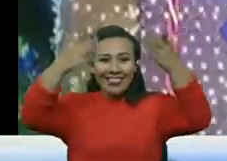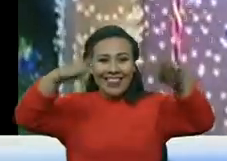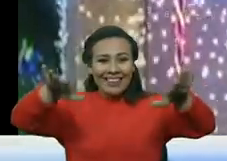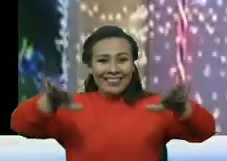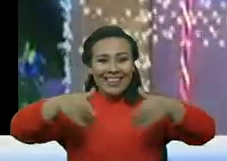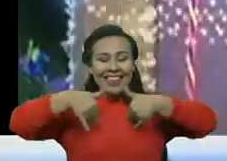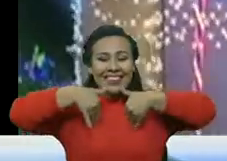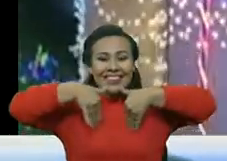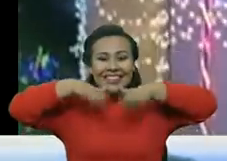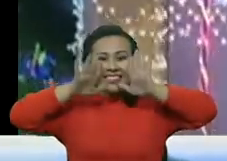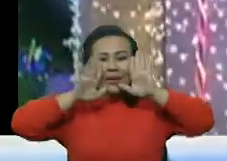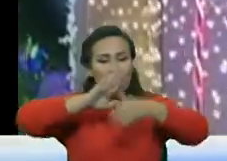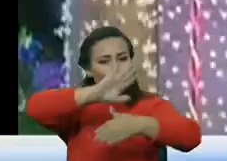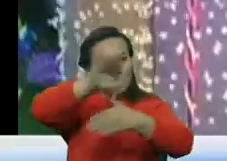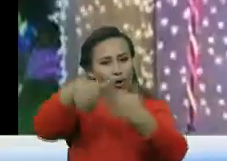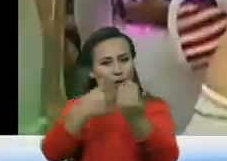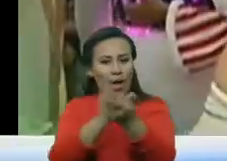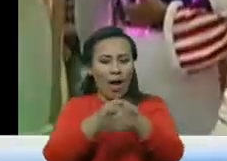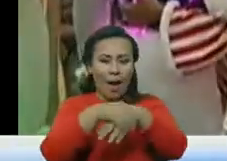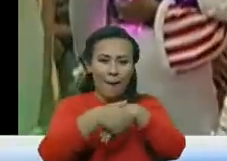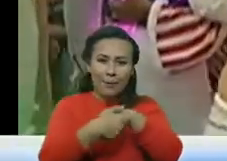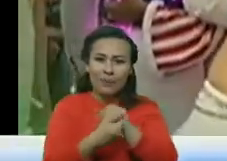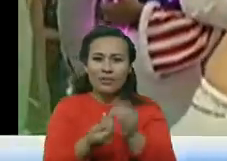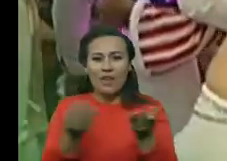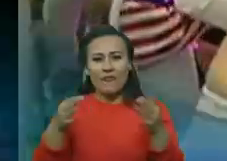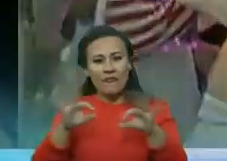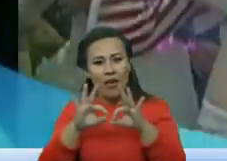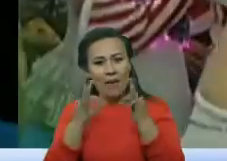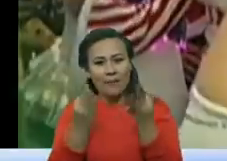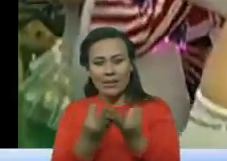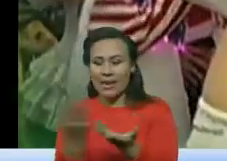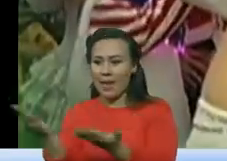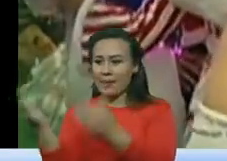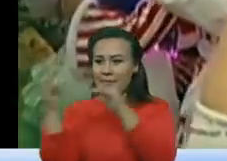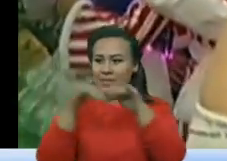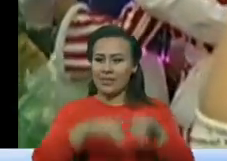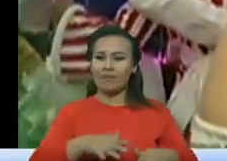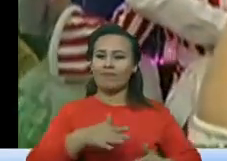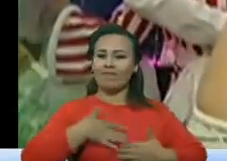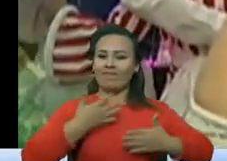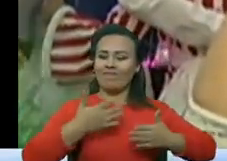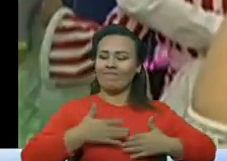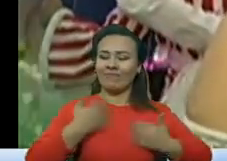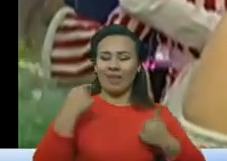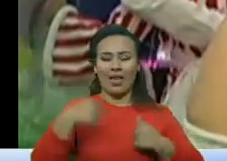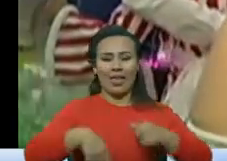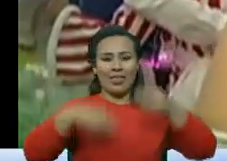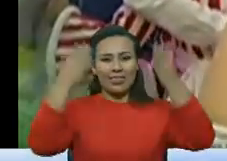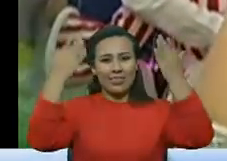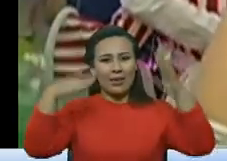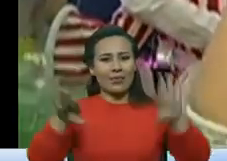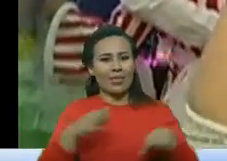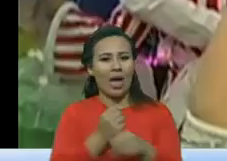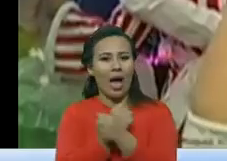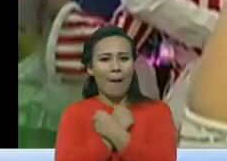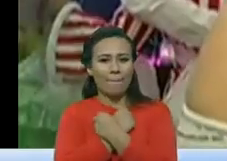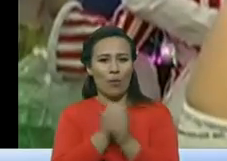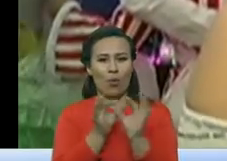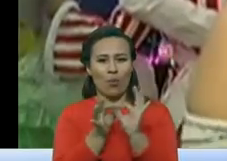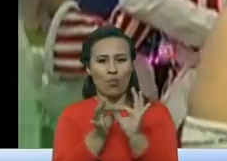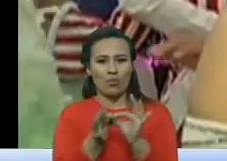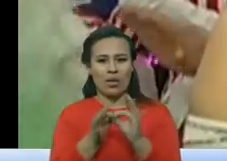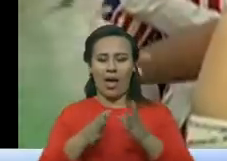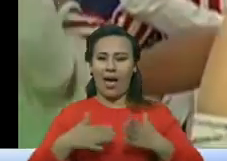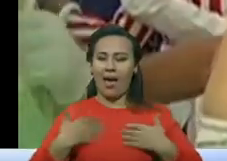diciembre. Todos a disfrutar aquí en la familia, rescatando ese espíritu de la Navidad, que debe reinar el amor, la unidad,